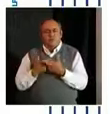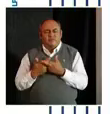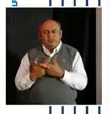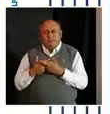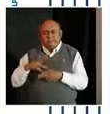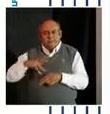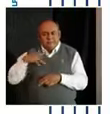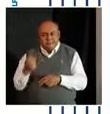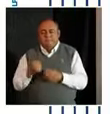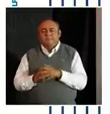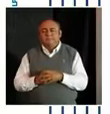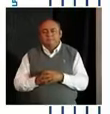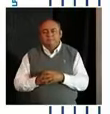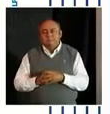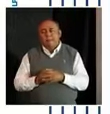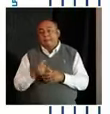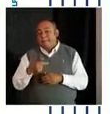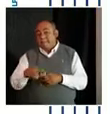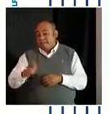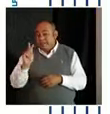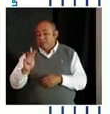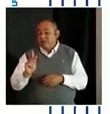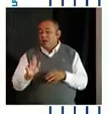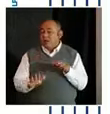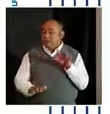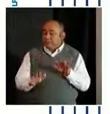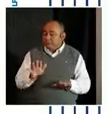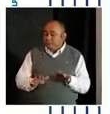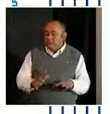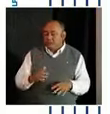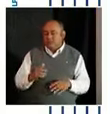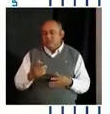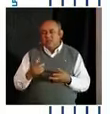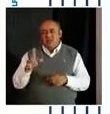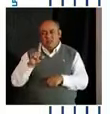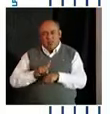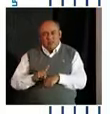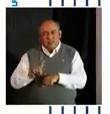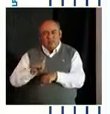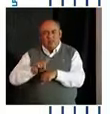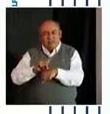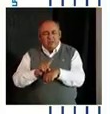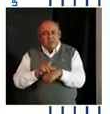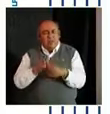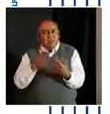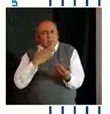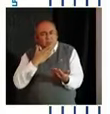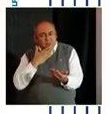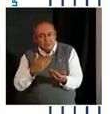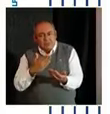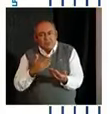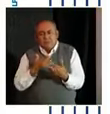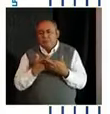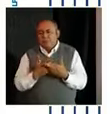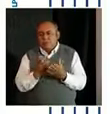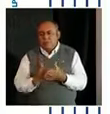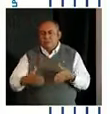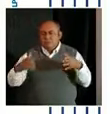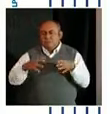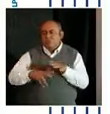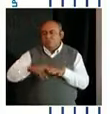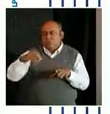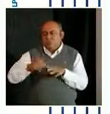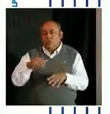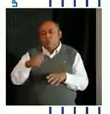Vemos que, sin embargo, que algunos días hemos logrado mantener nuestros tanques llenos con extracciones a